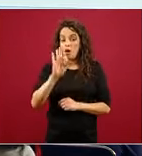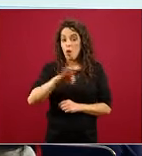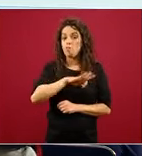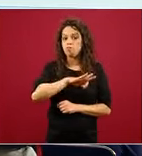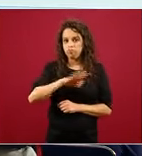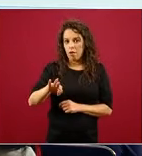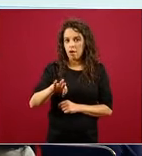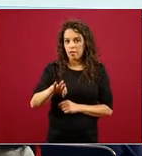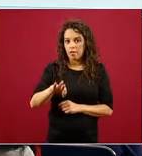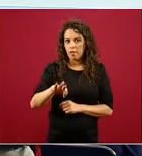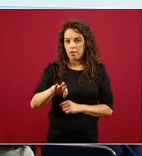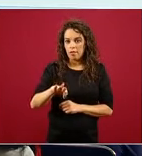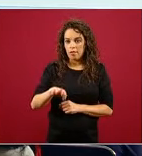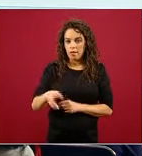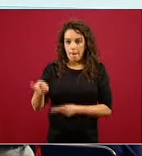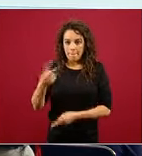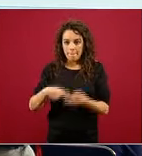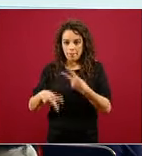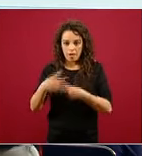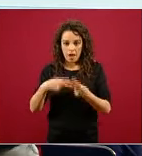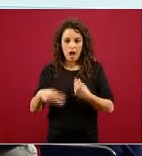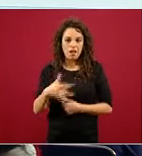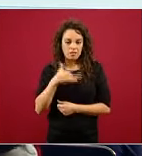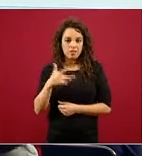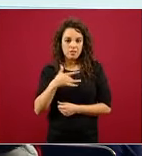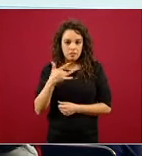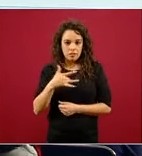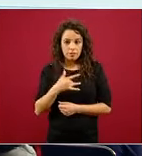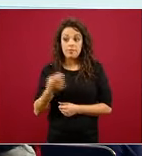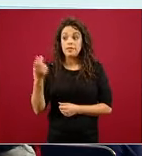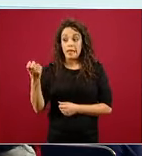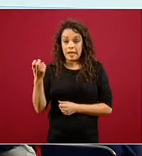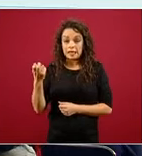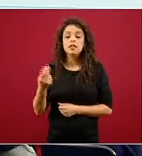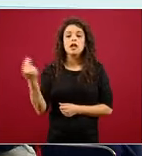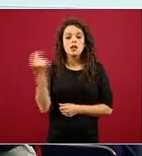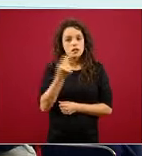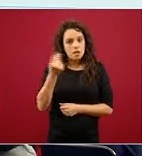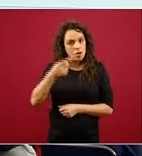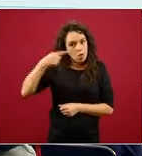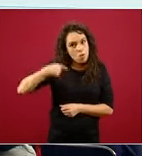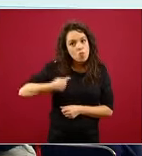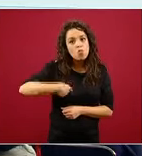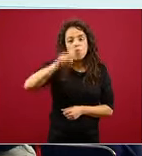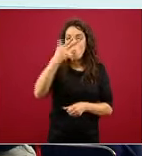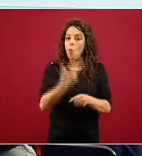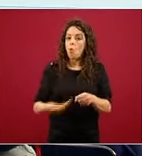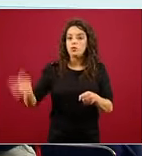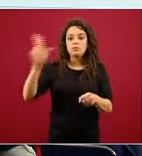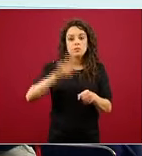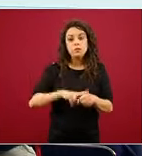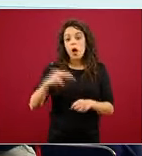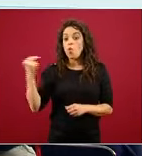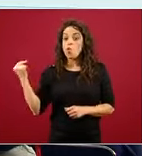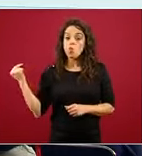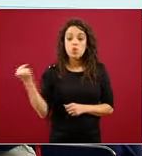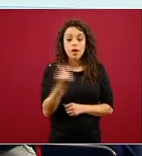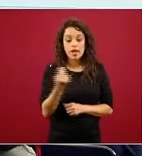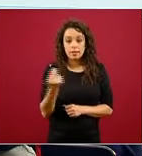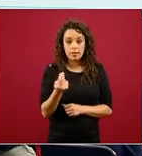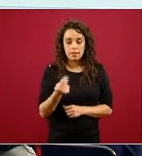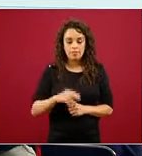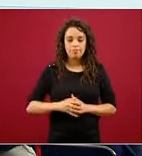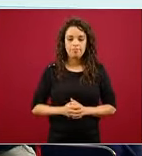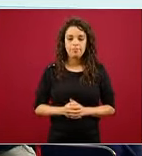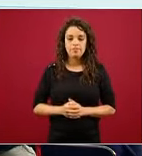ameritan ir a la emergencia, a la urgencia, al hospital que corresponda. Si presento otra vez dificultad